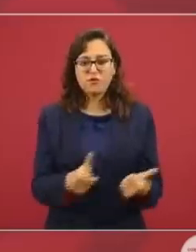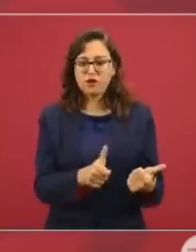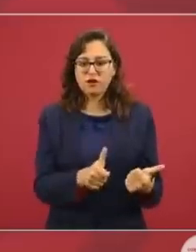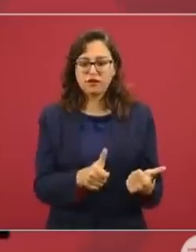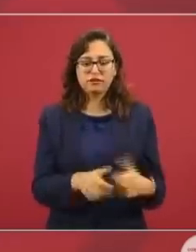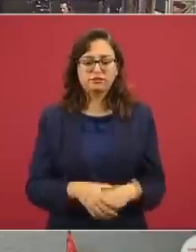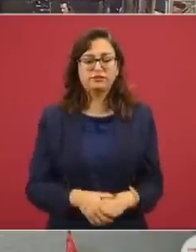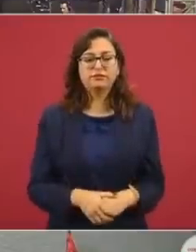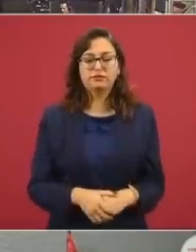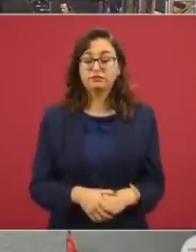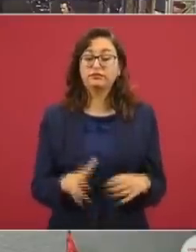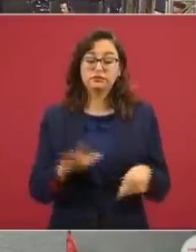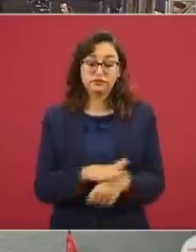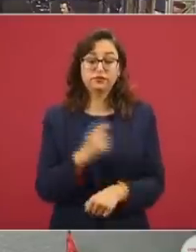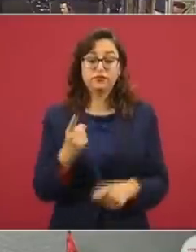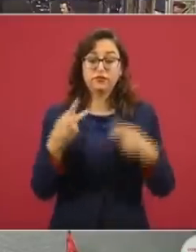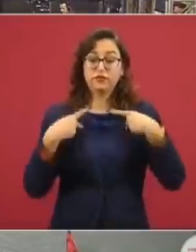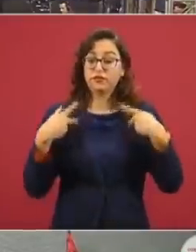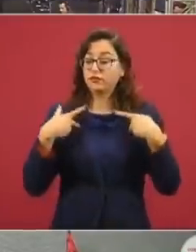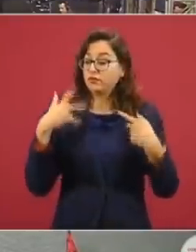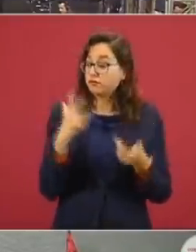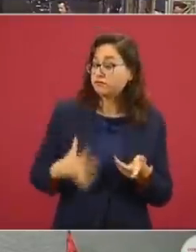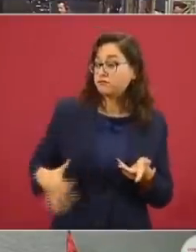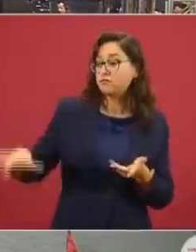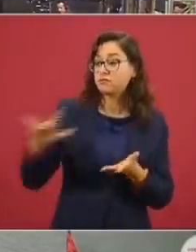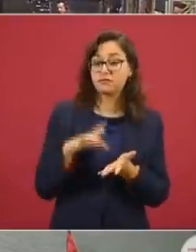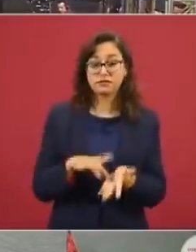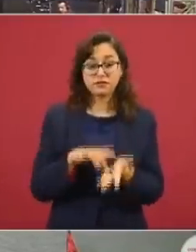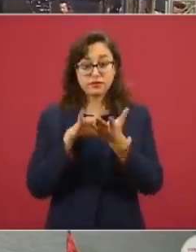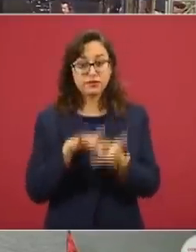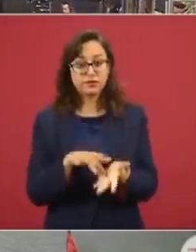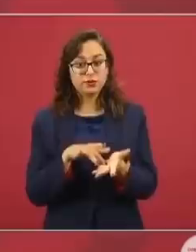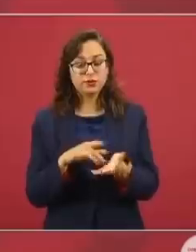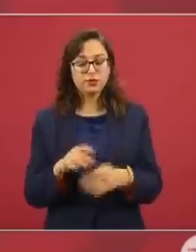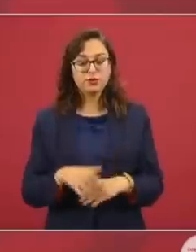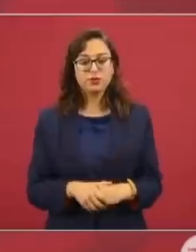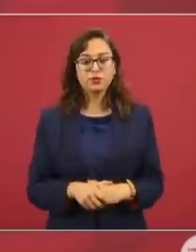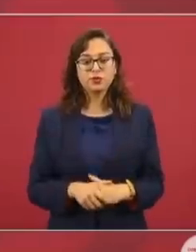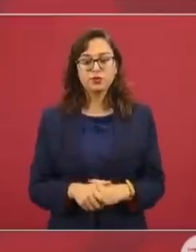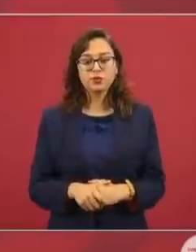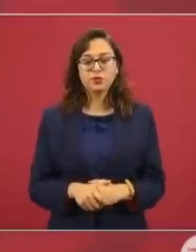El apoyo del pueblo. Que lo logramos